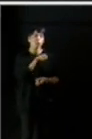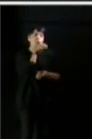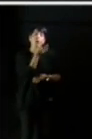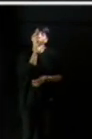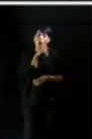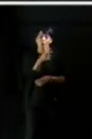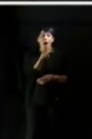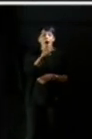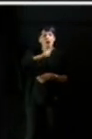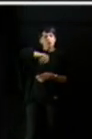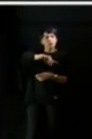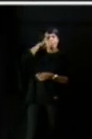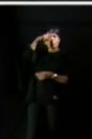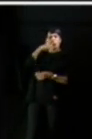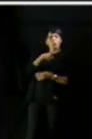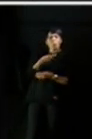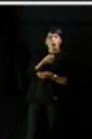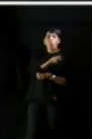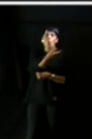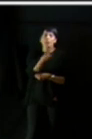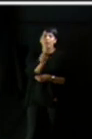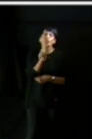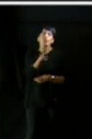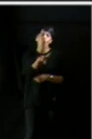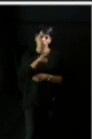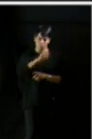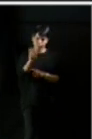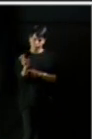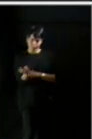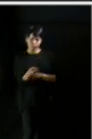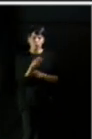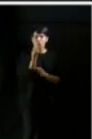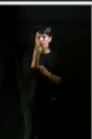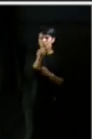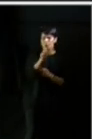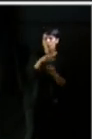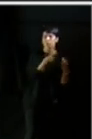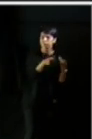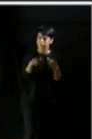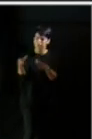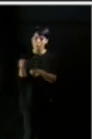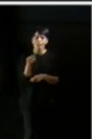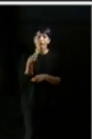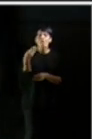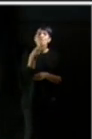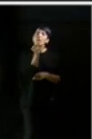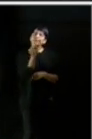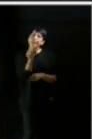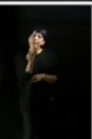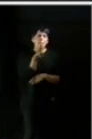preocupan unas dos especies o sea que imaginaos no asociase bacteria a malo porque no siempre es así